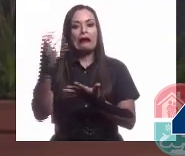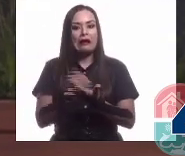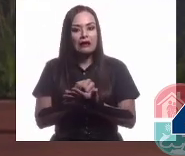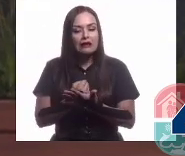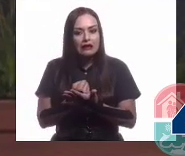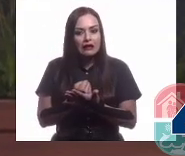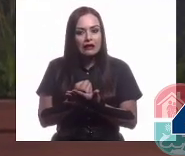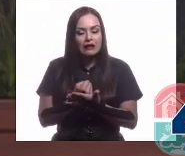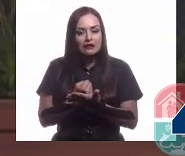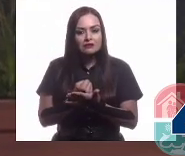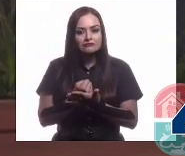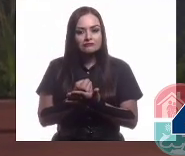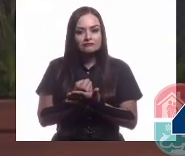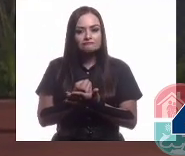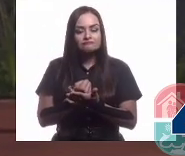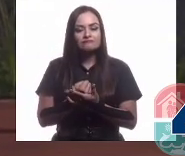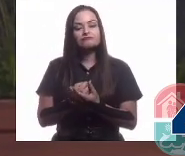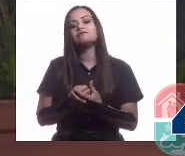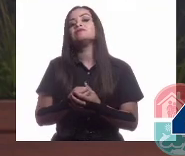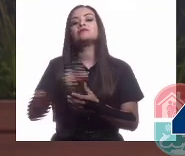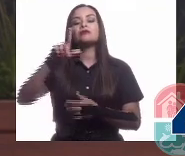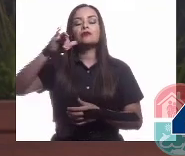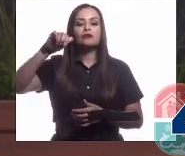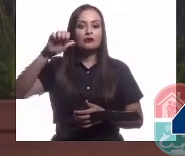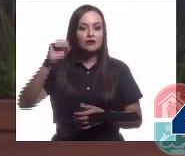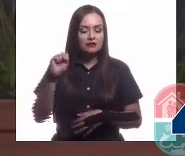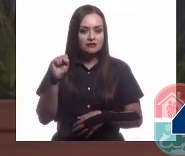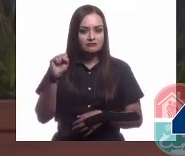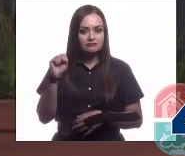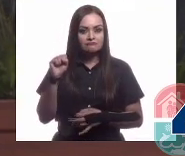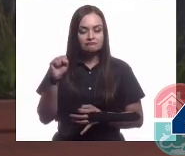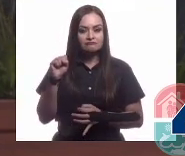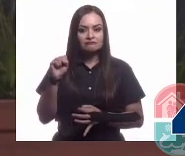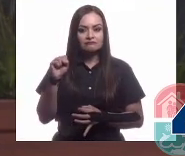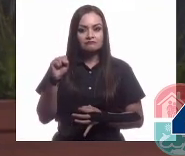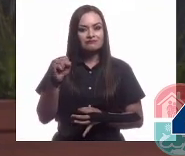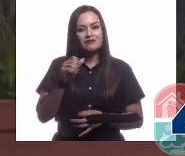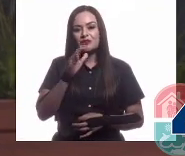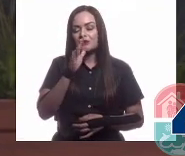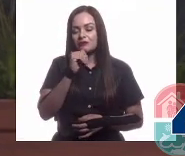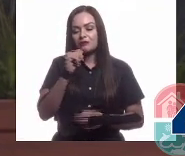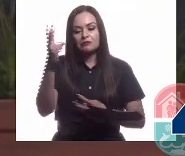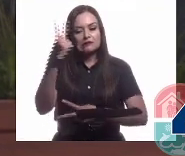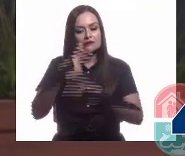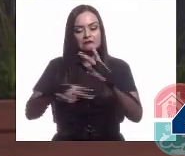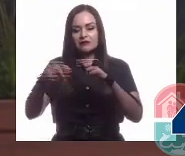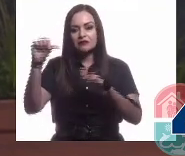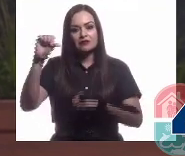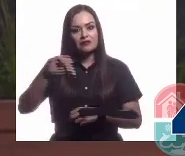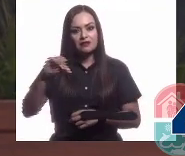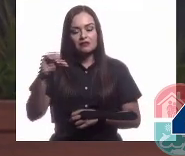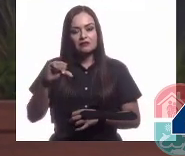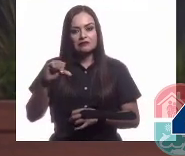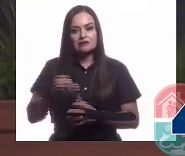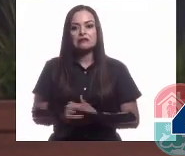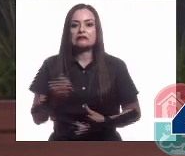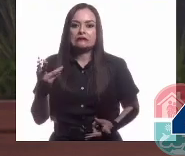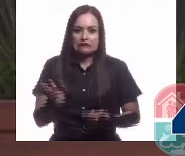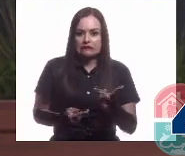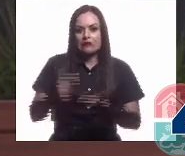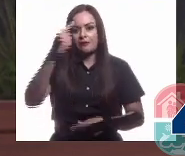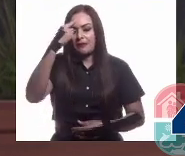para panamericano, Luis Armando Andrade Guillén, quien lamentablemente no nos puede acompañar hoy porque está entrenando para